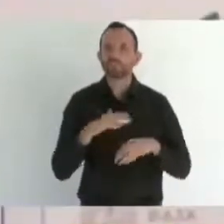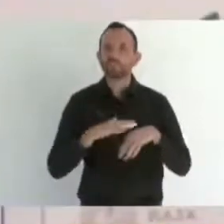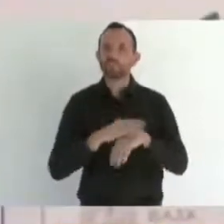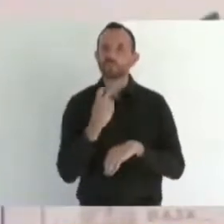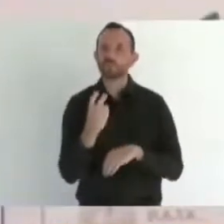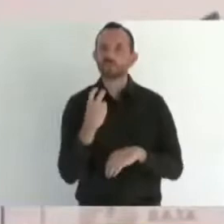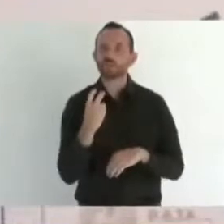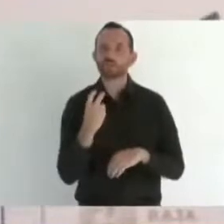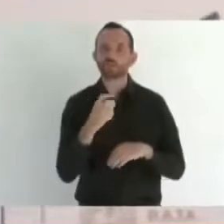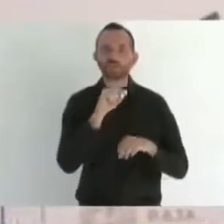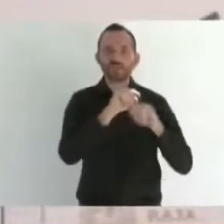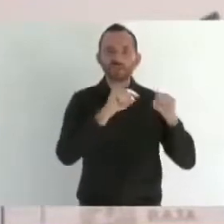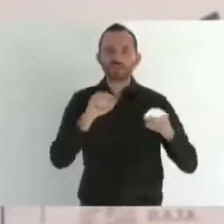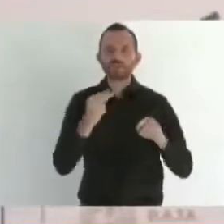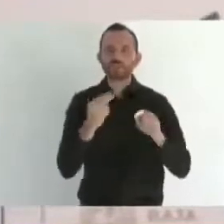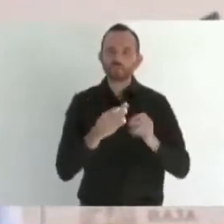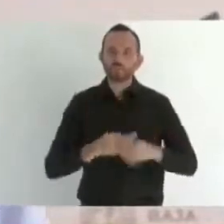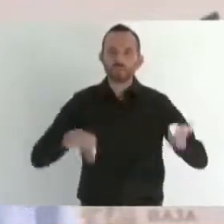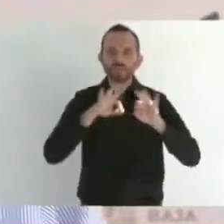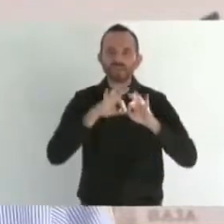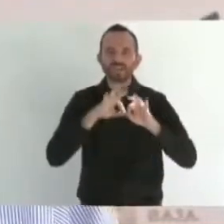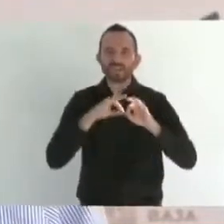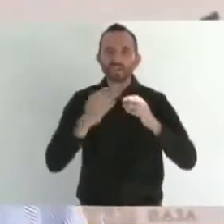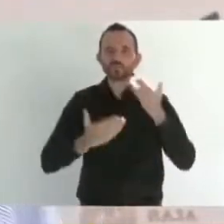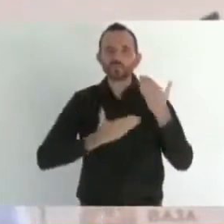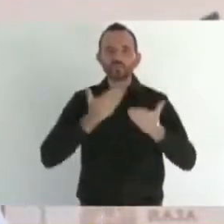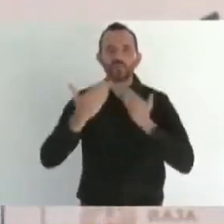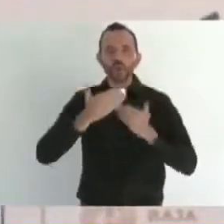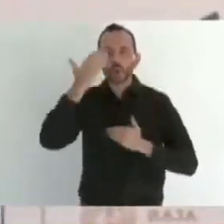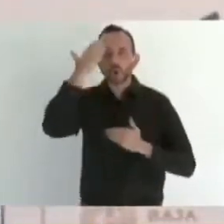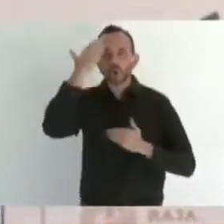estudian acuacultura o piscicultura